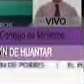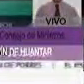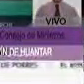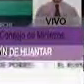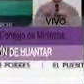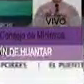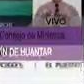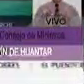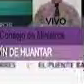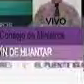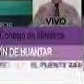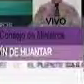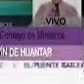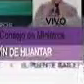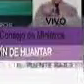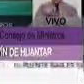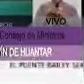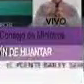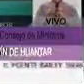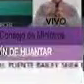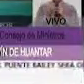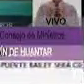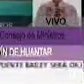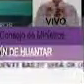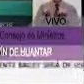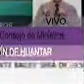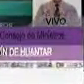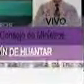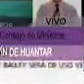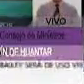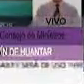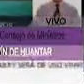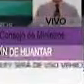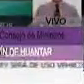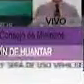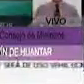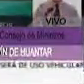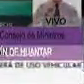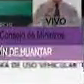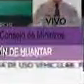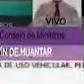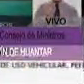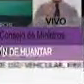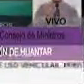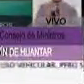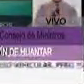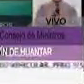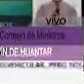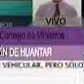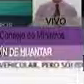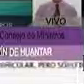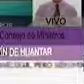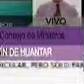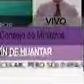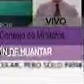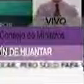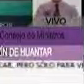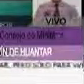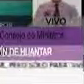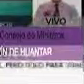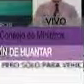Cuando llegamos a la reunión, solo se encontraba la presidenta de la sala y el presidente del Poder Judicial,